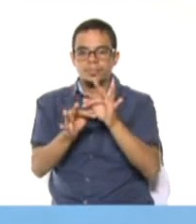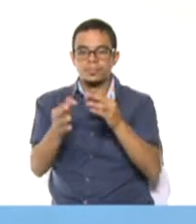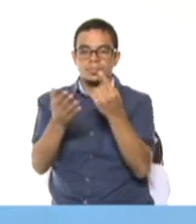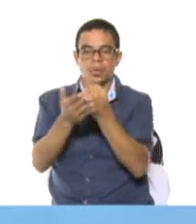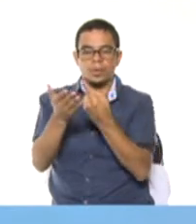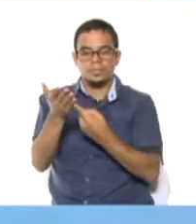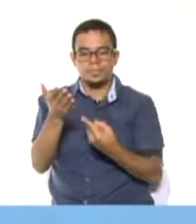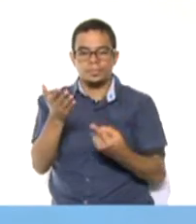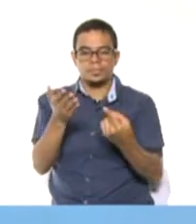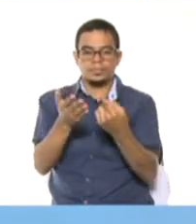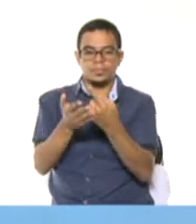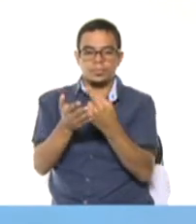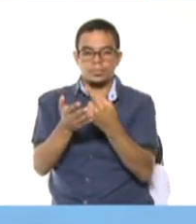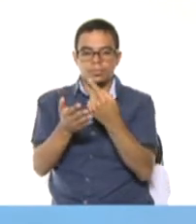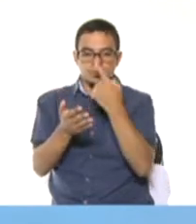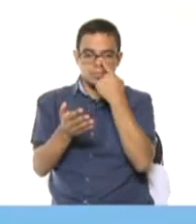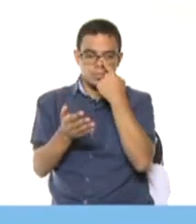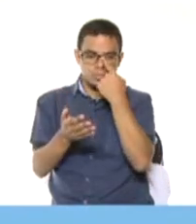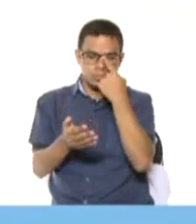que...